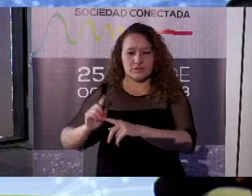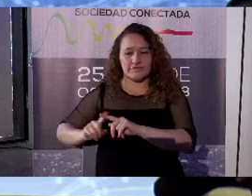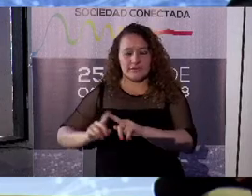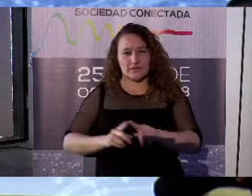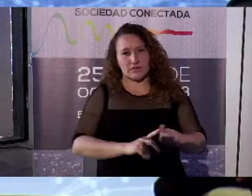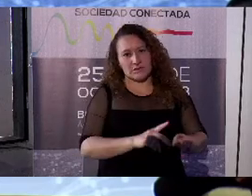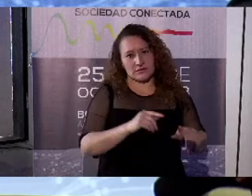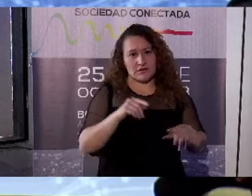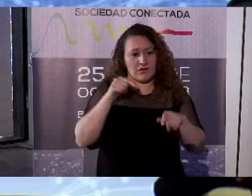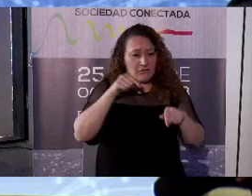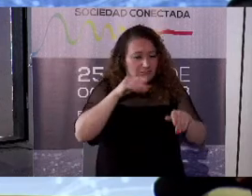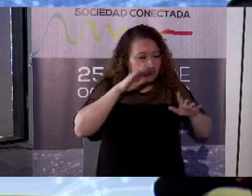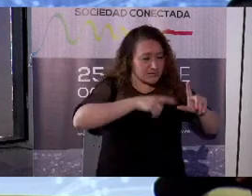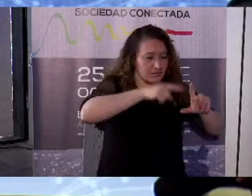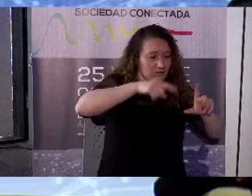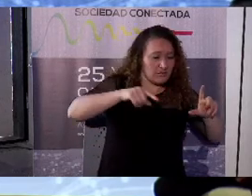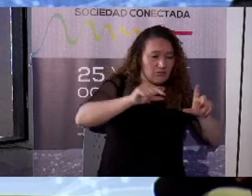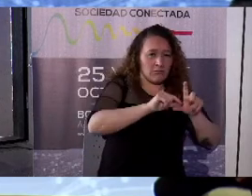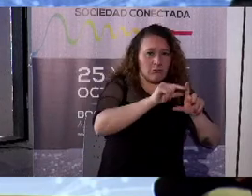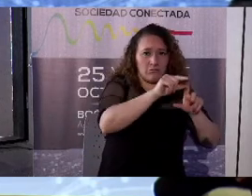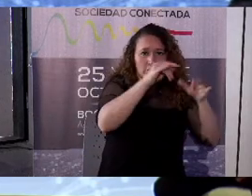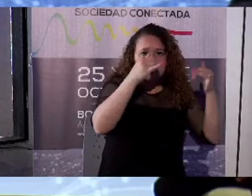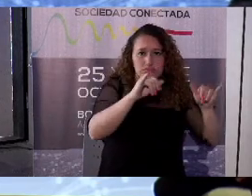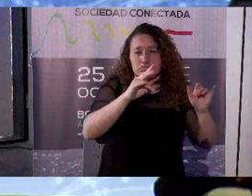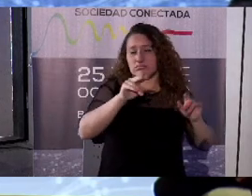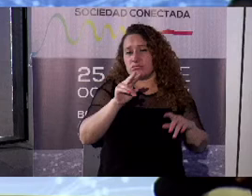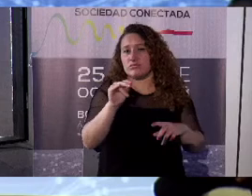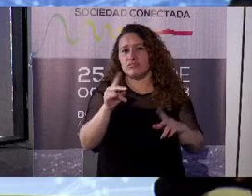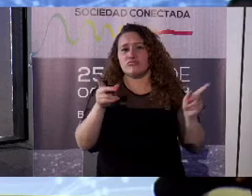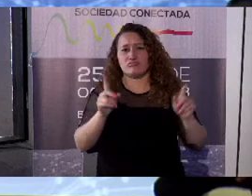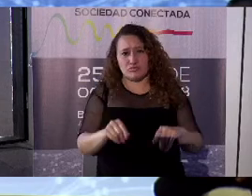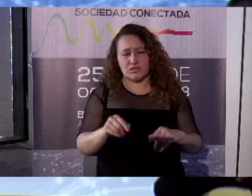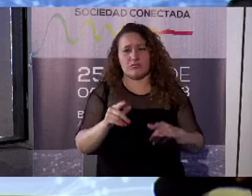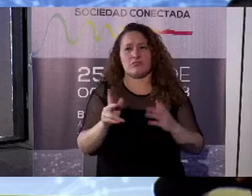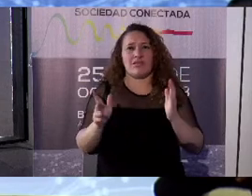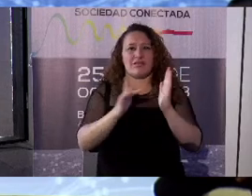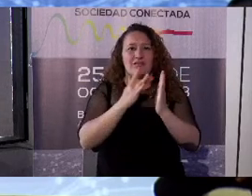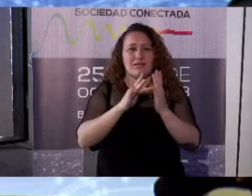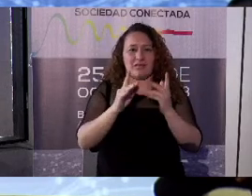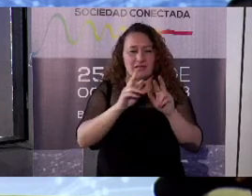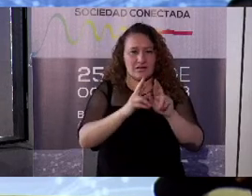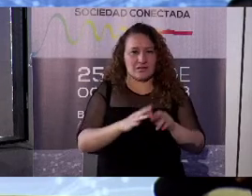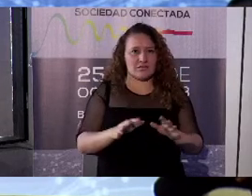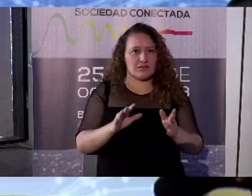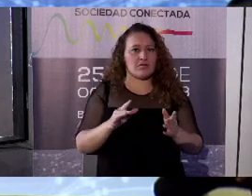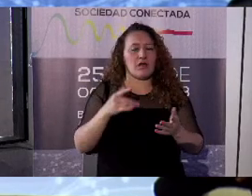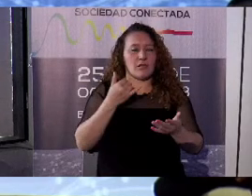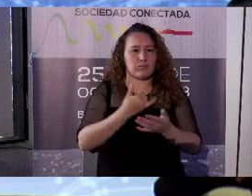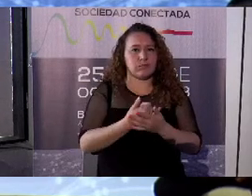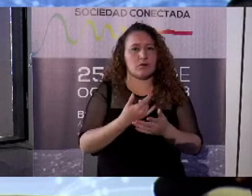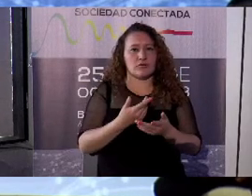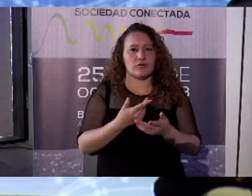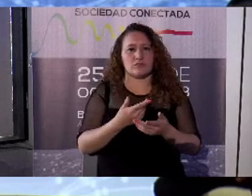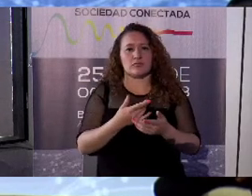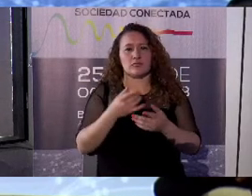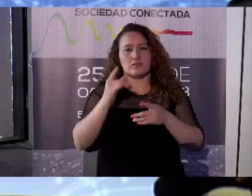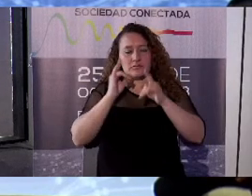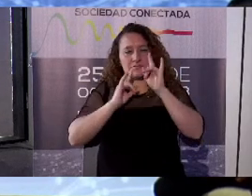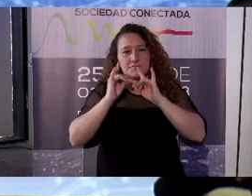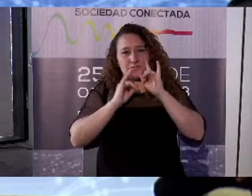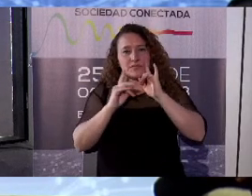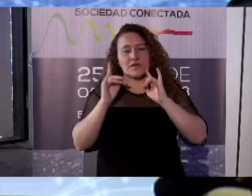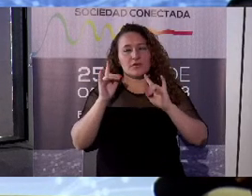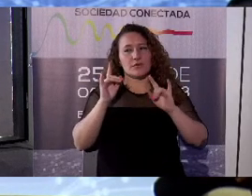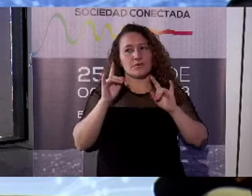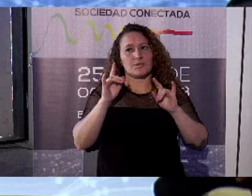espectro sino también con los operadores móviles Rurales o también la digitalización de los de los eh audio y video por suscripción de los